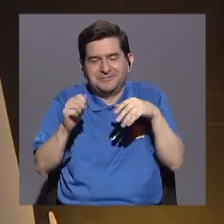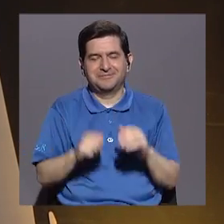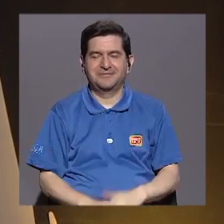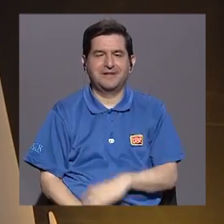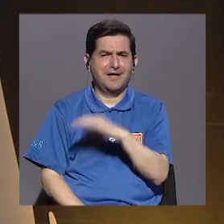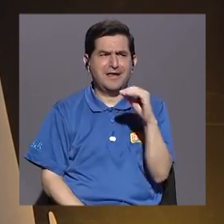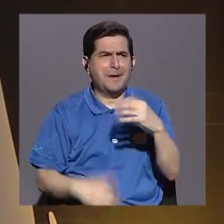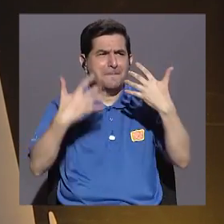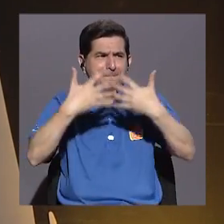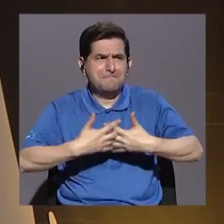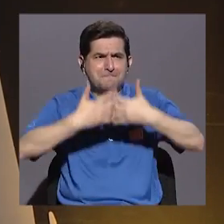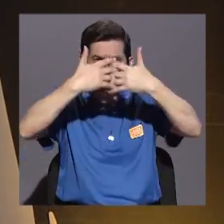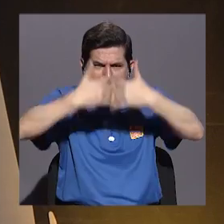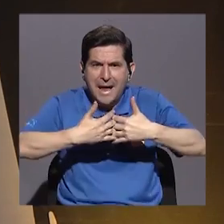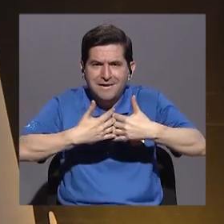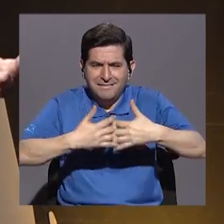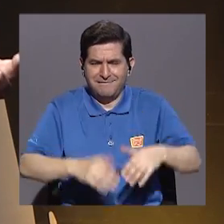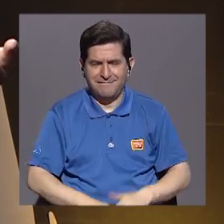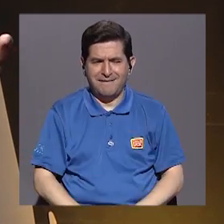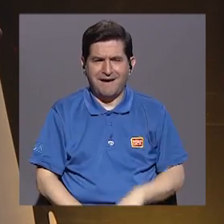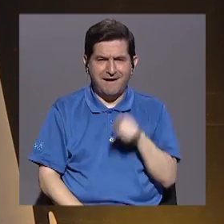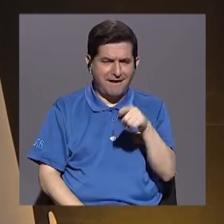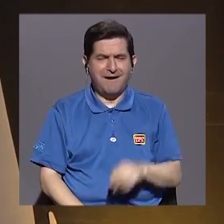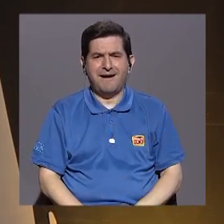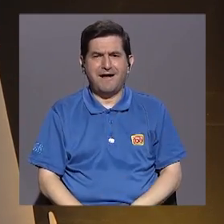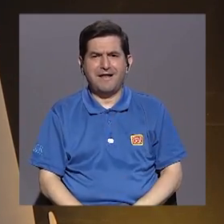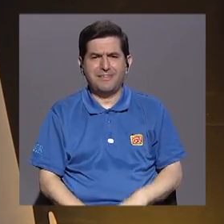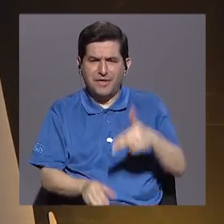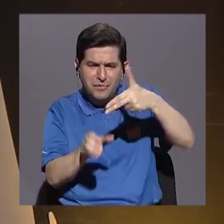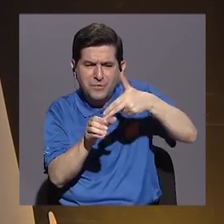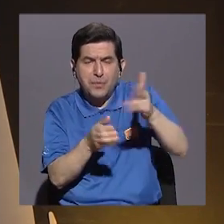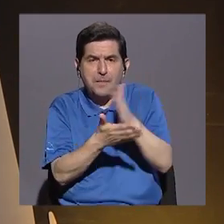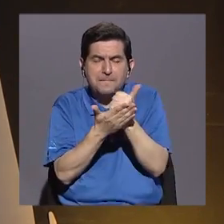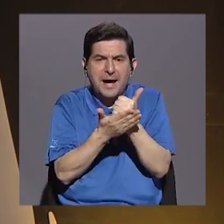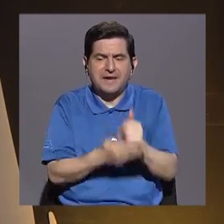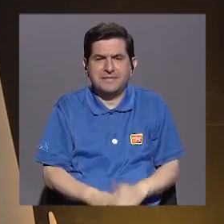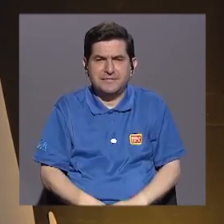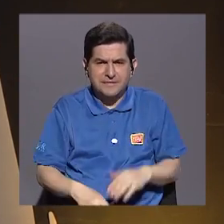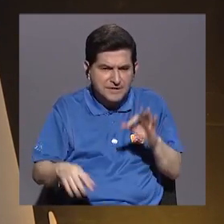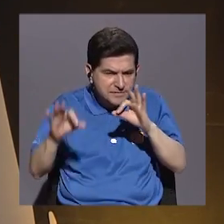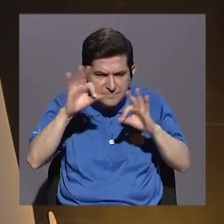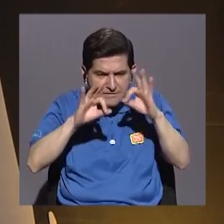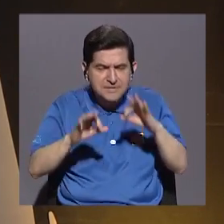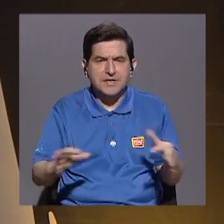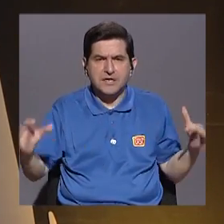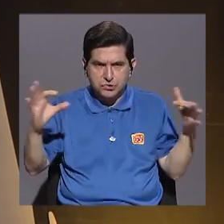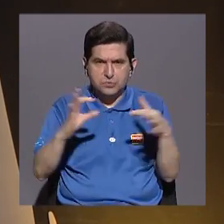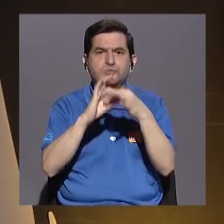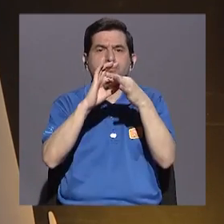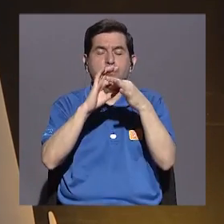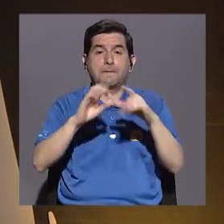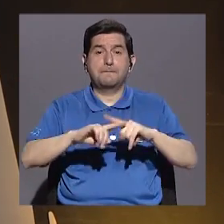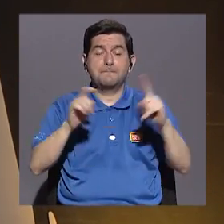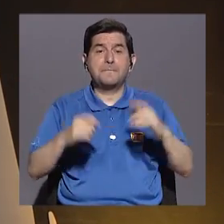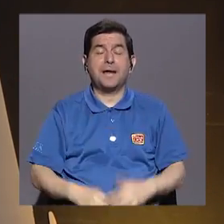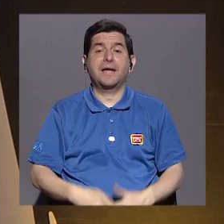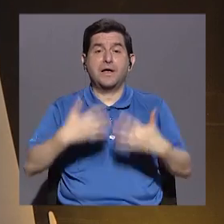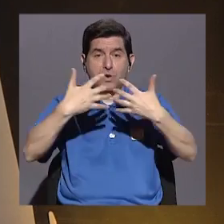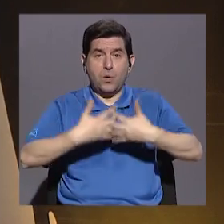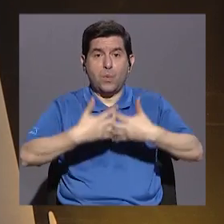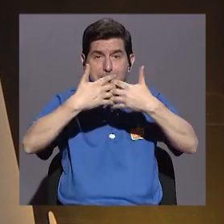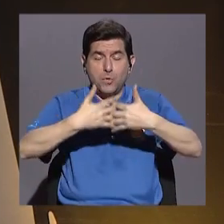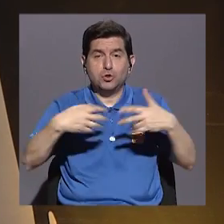la máquina digamos de combustión tiene partes físicas que se interconectan entre sí por el motor eléctrico